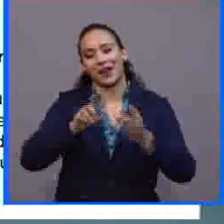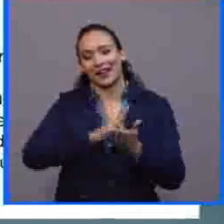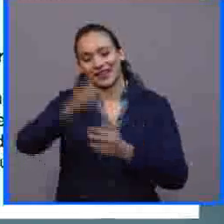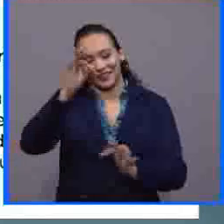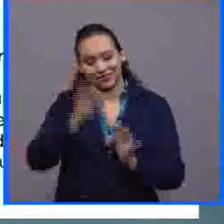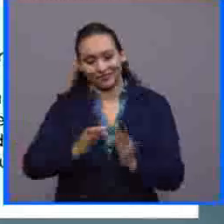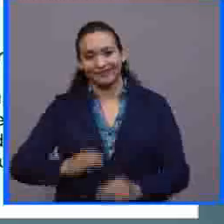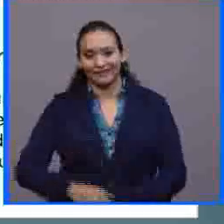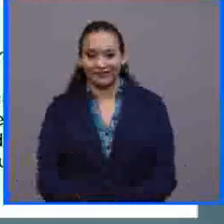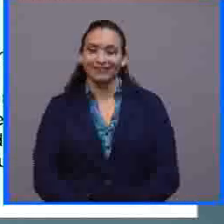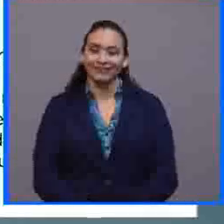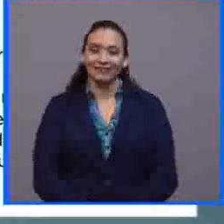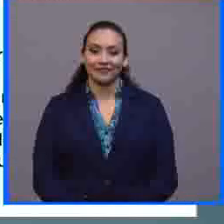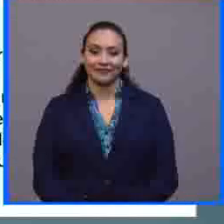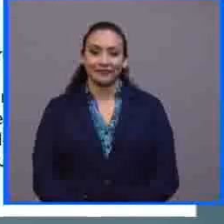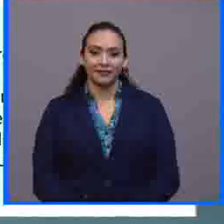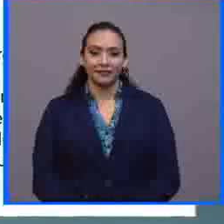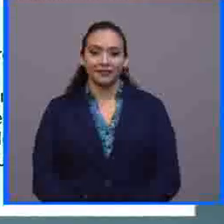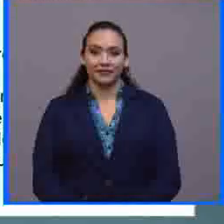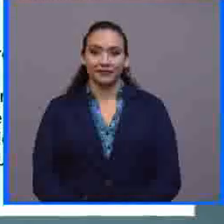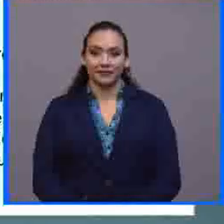sus derechos.